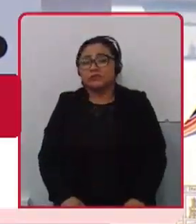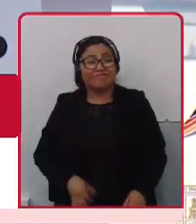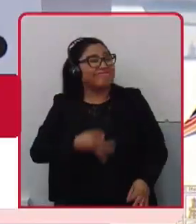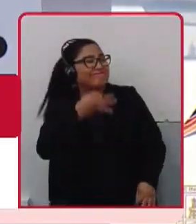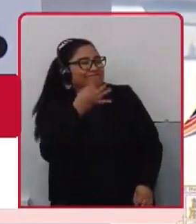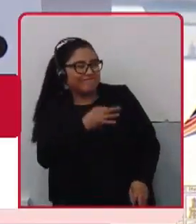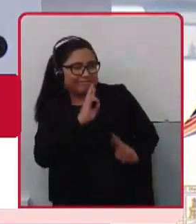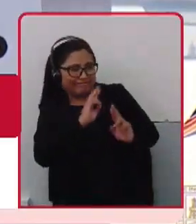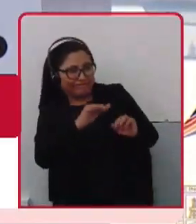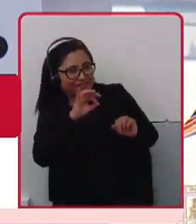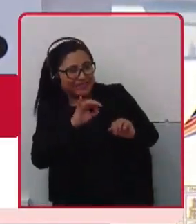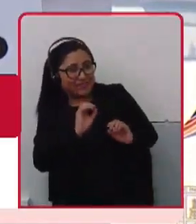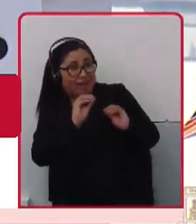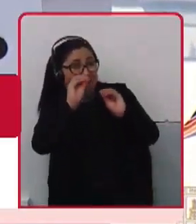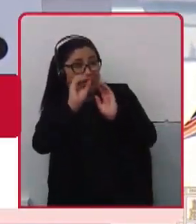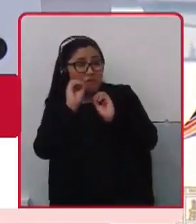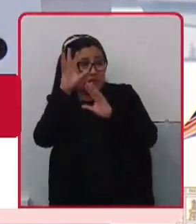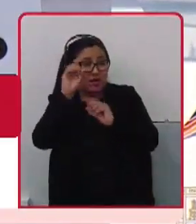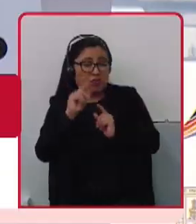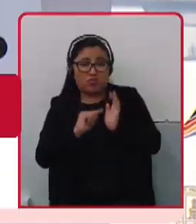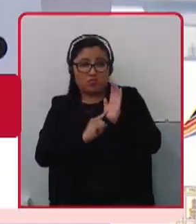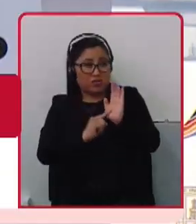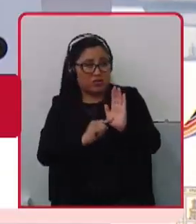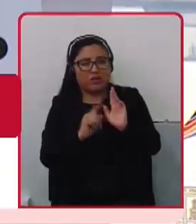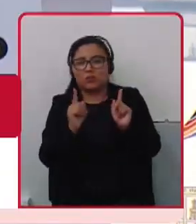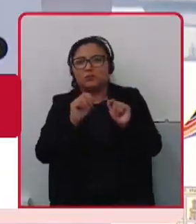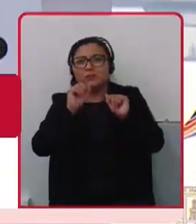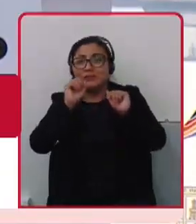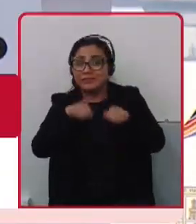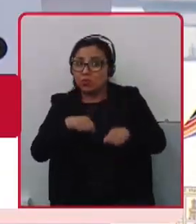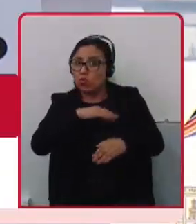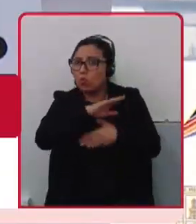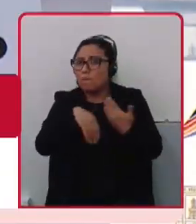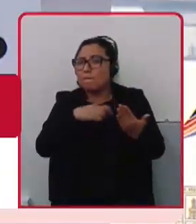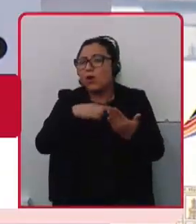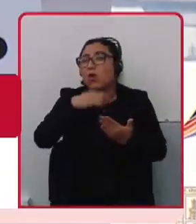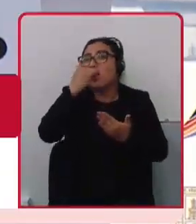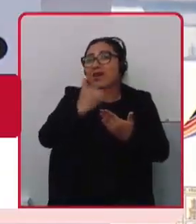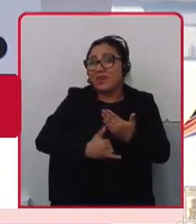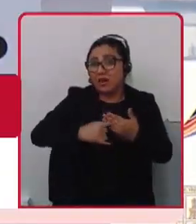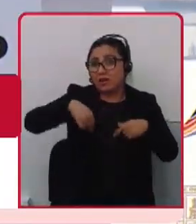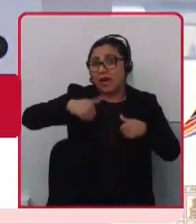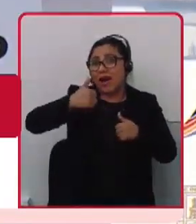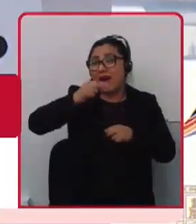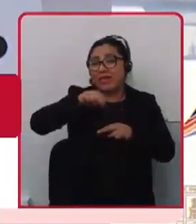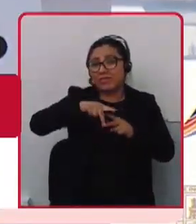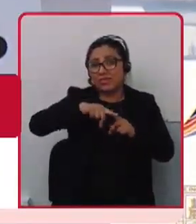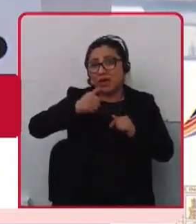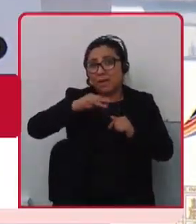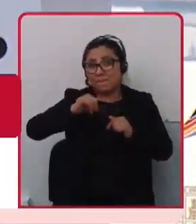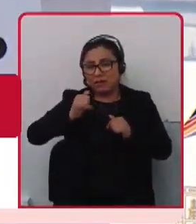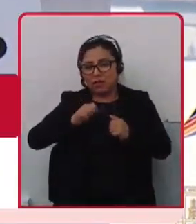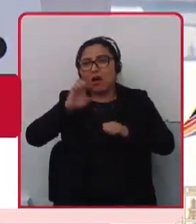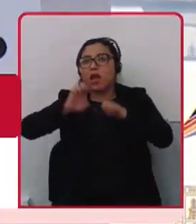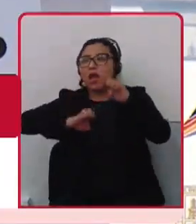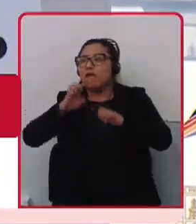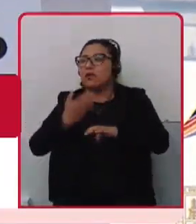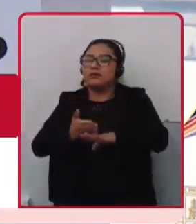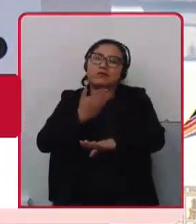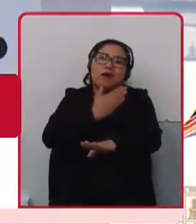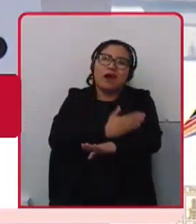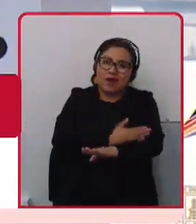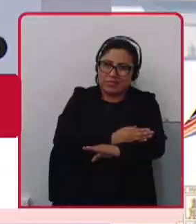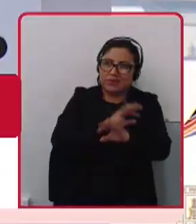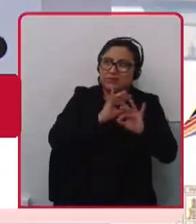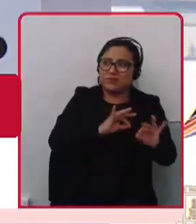muestra en la presentación, pero sí, todos los proyectos en Antamina pasan el proceso de evaluación, obviamente